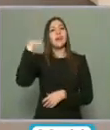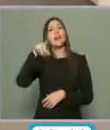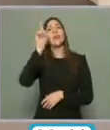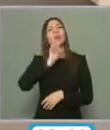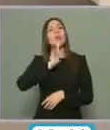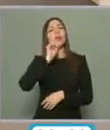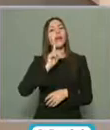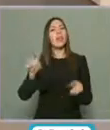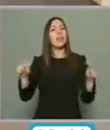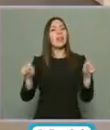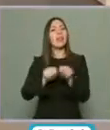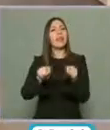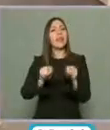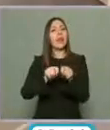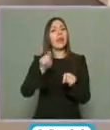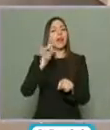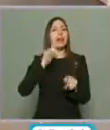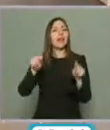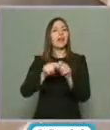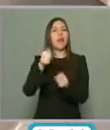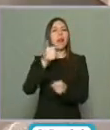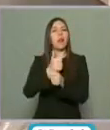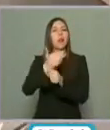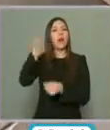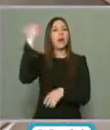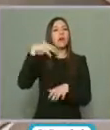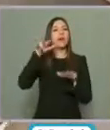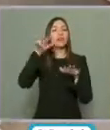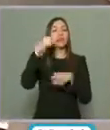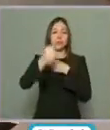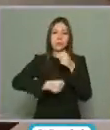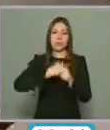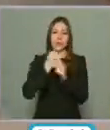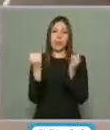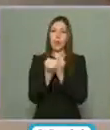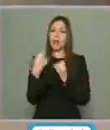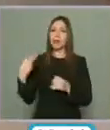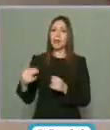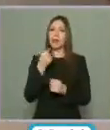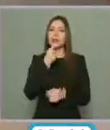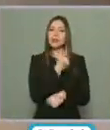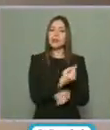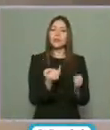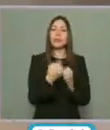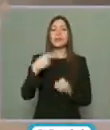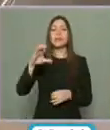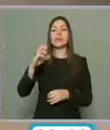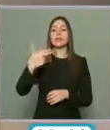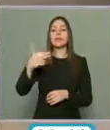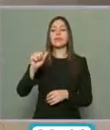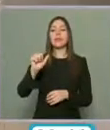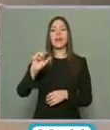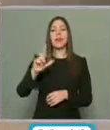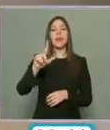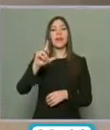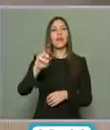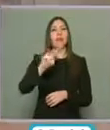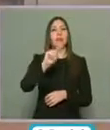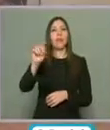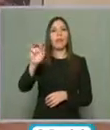tía que se había suicidado, la tía abuela a los 18 años, se llamaba Charlotte, sí. Pues así empieza la novela.